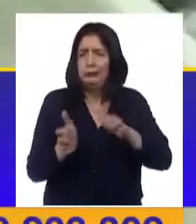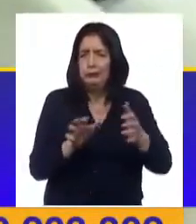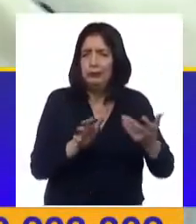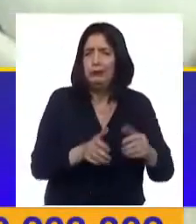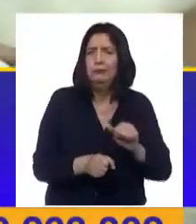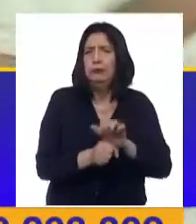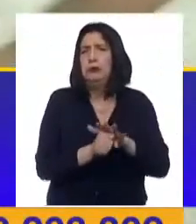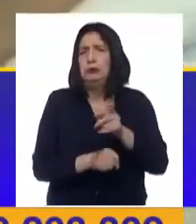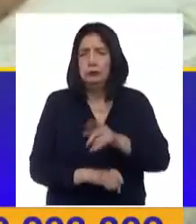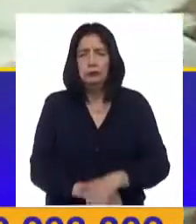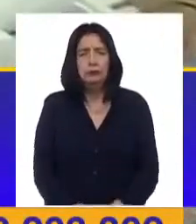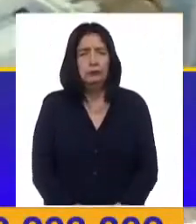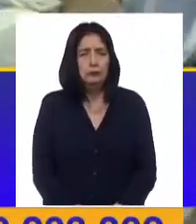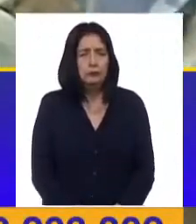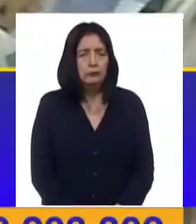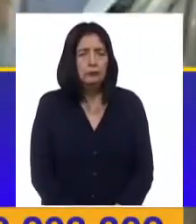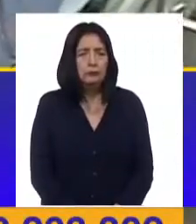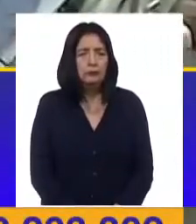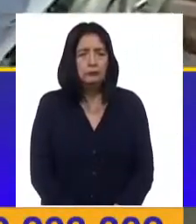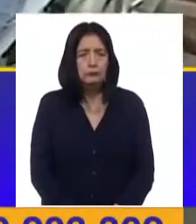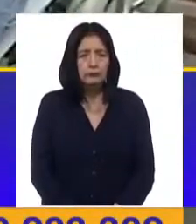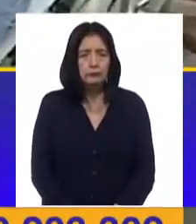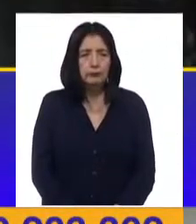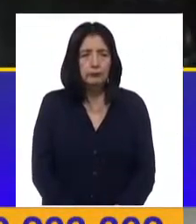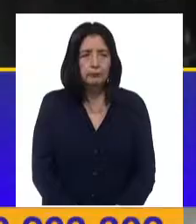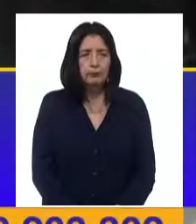por COVID-19.